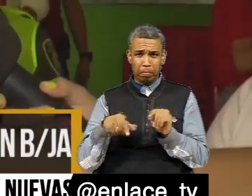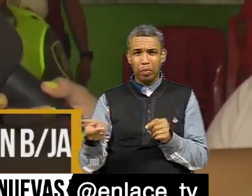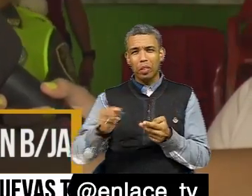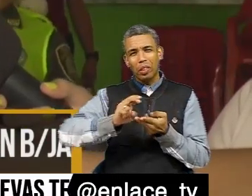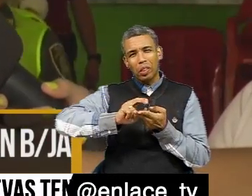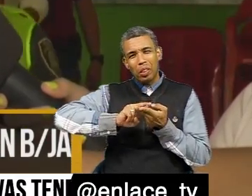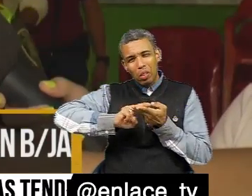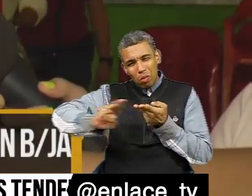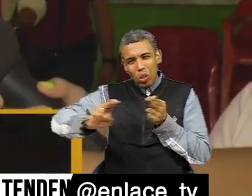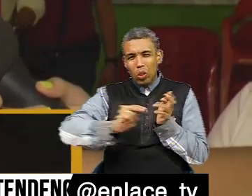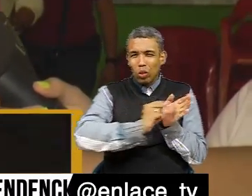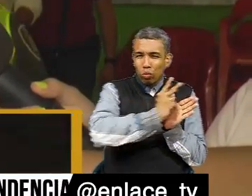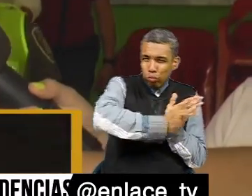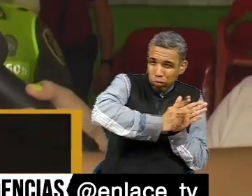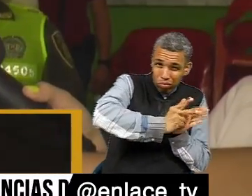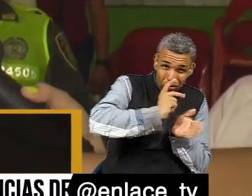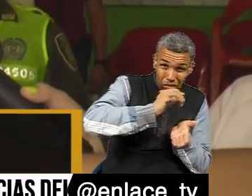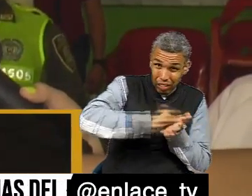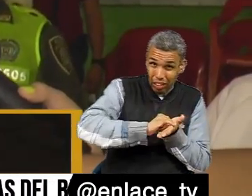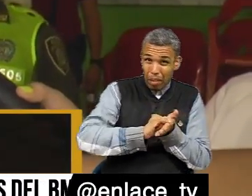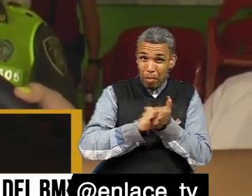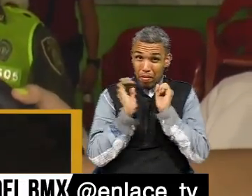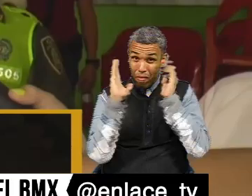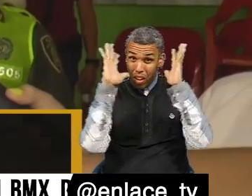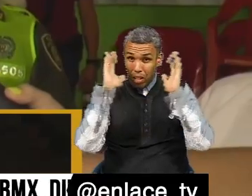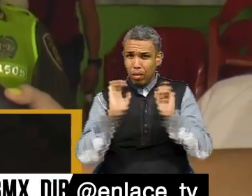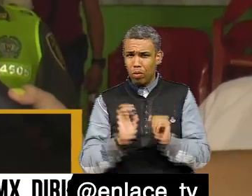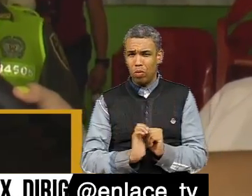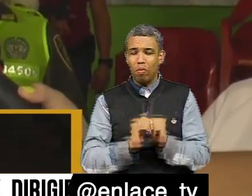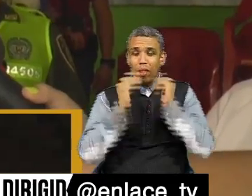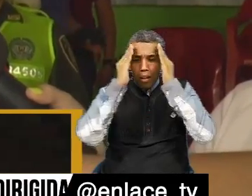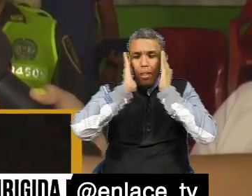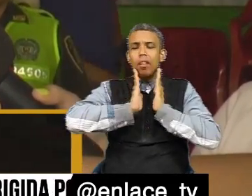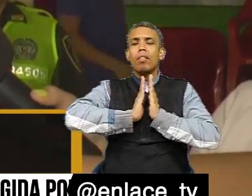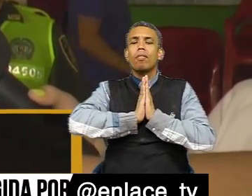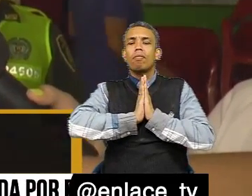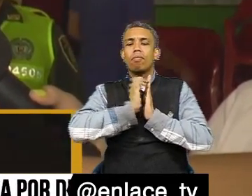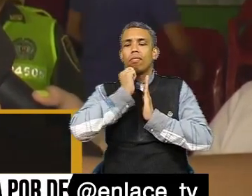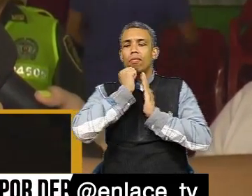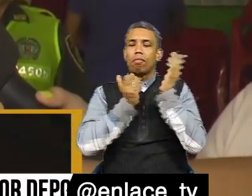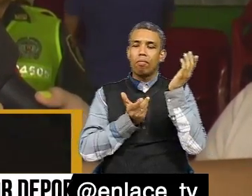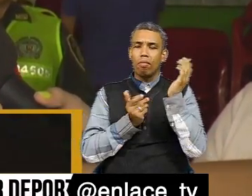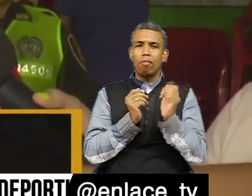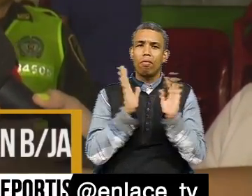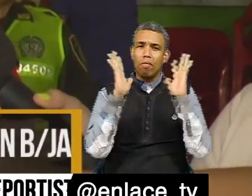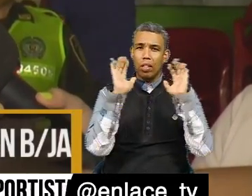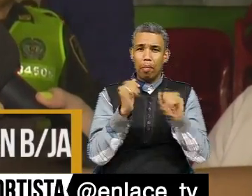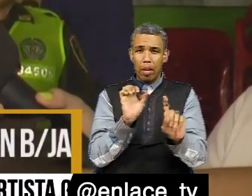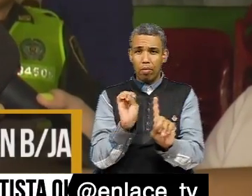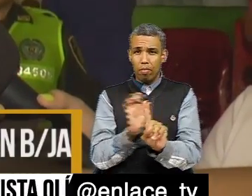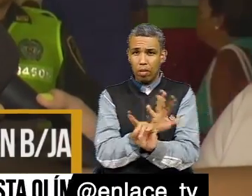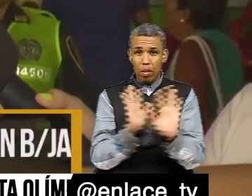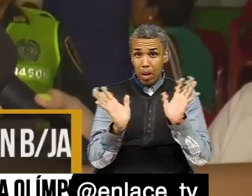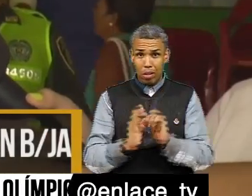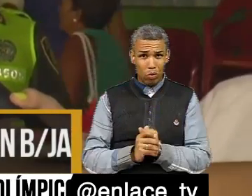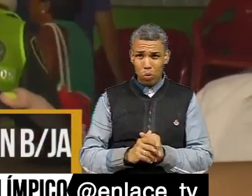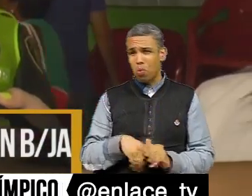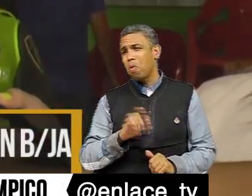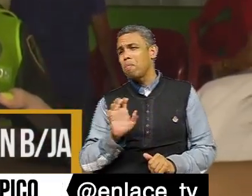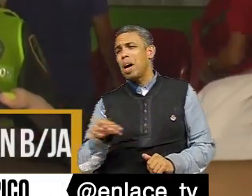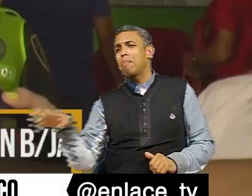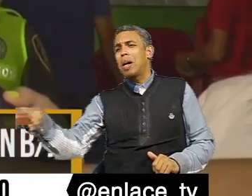de la locomotora. Entonces, no solo es el llanito, sino mantener esta cultura y estos eventos que se